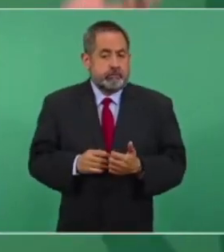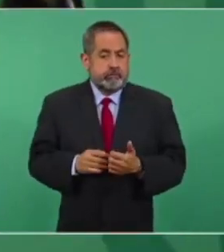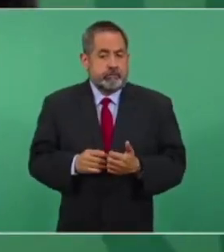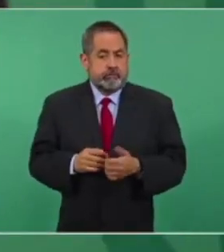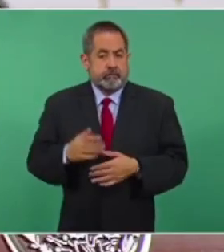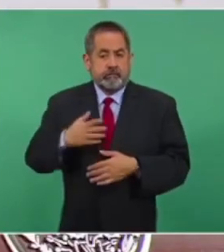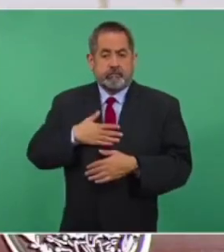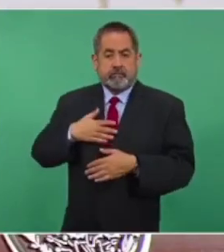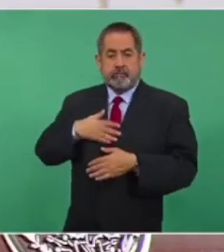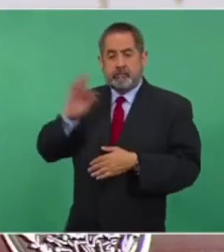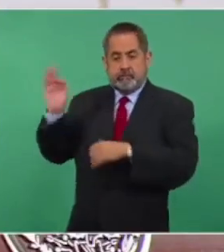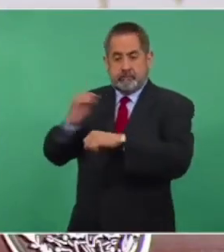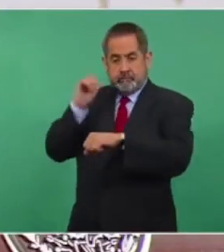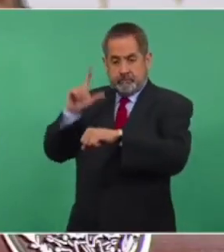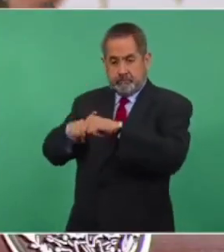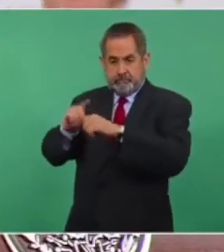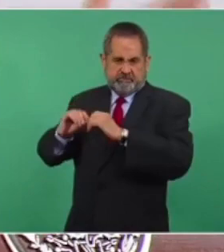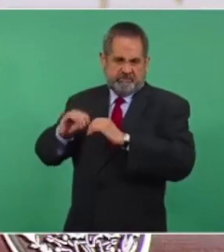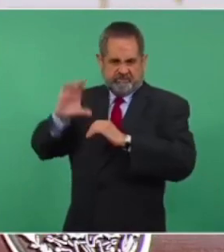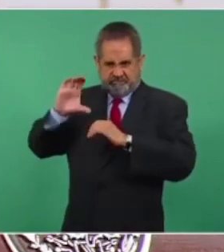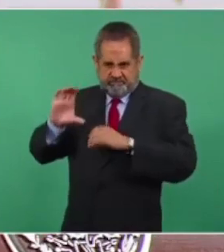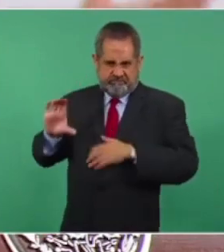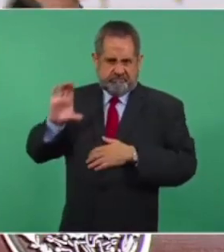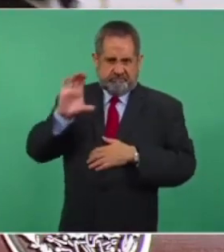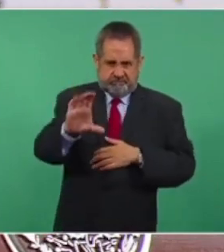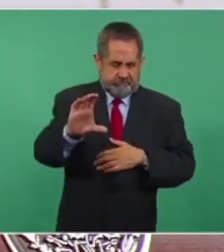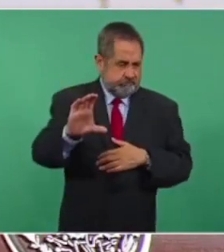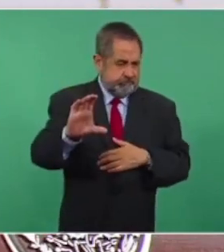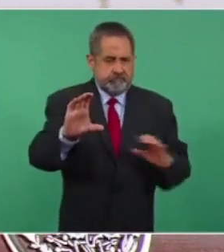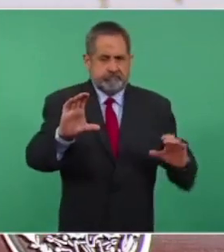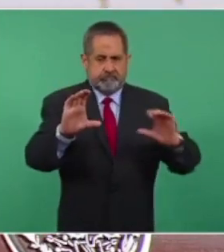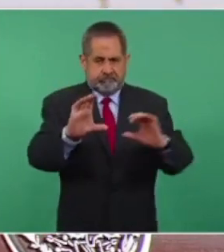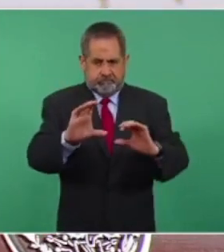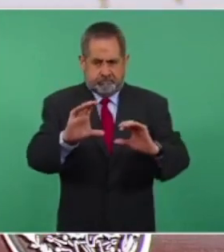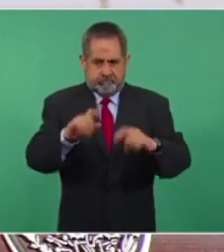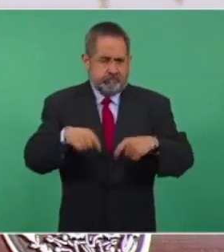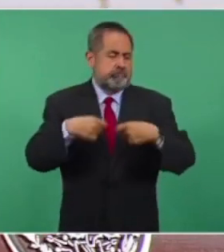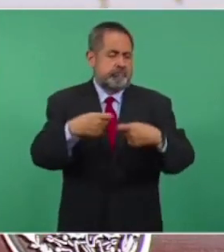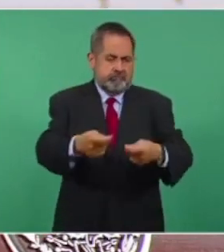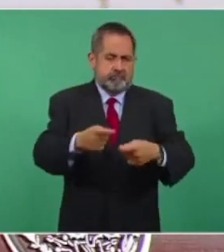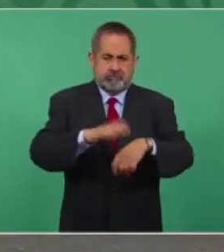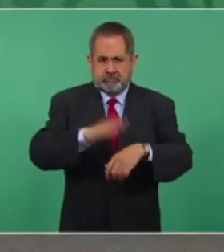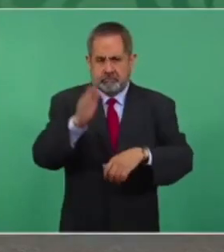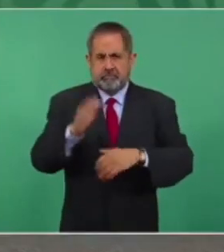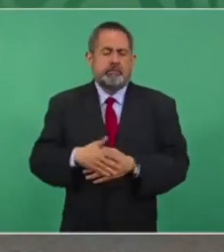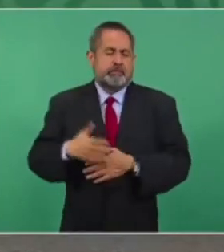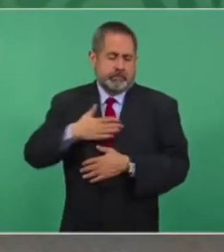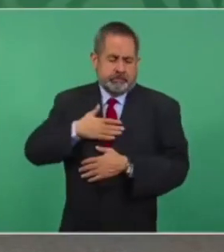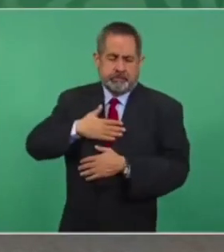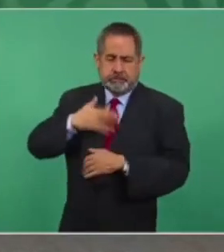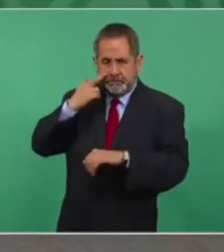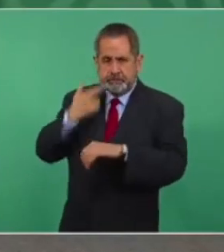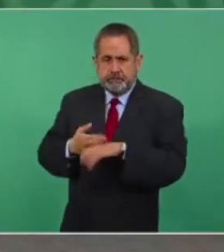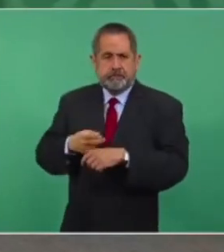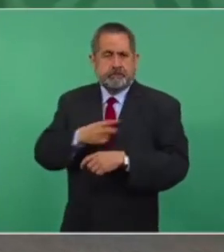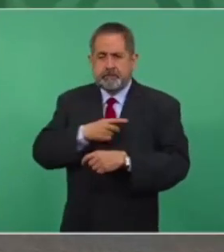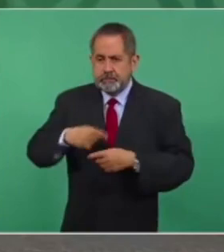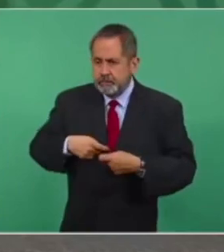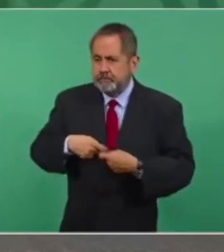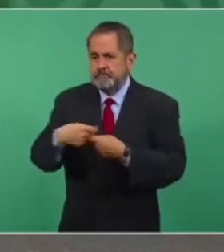de participaciones federales, lo que le transfiere la Federación. Eso nos corresponde a nosotros